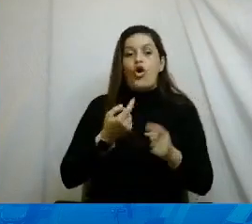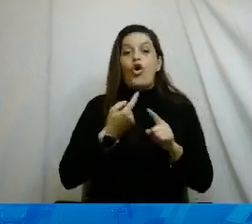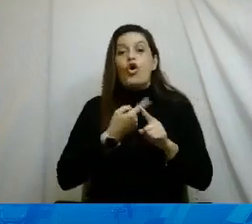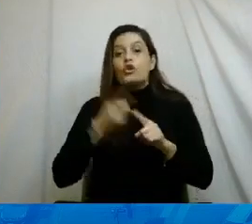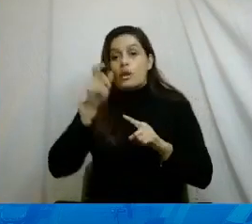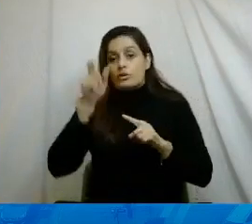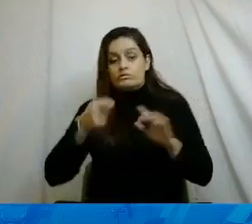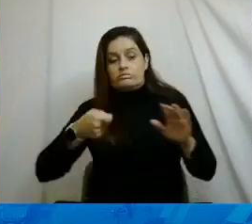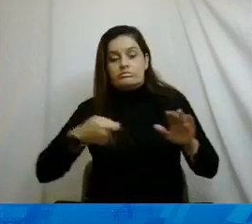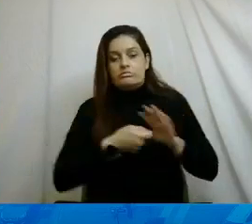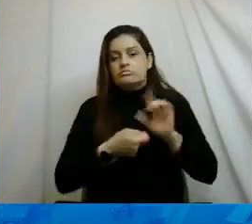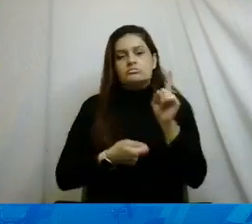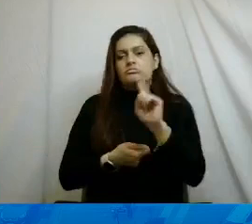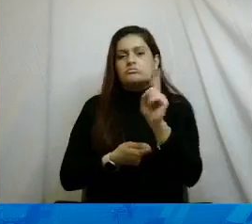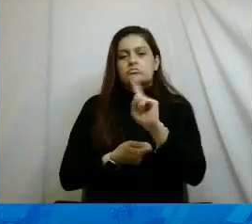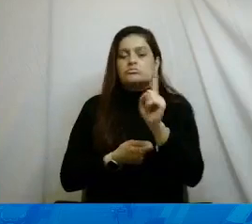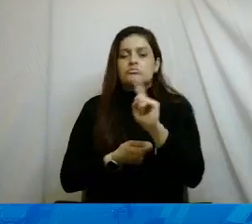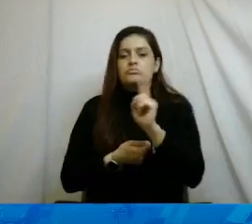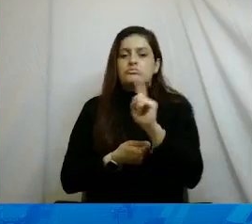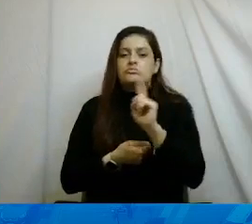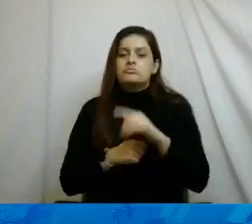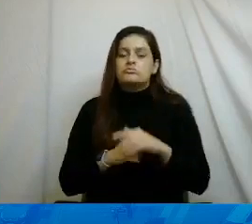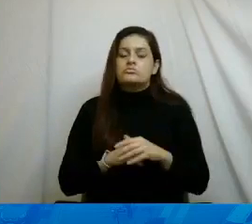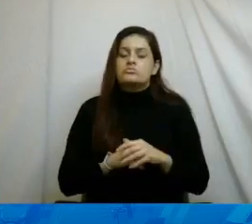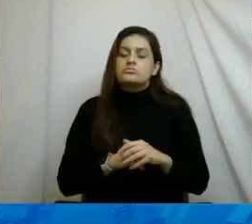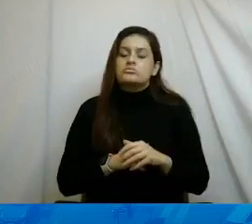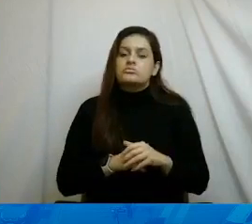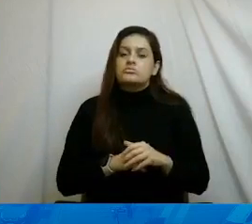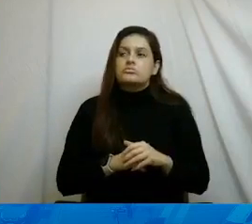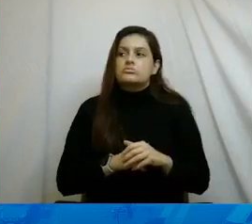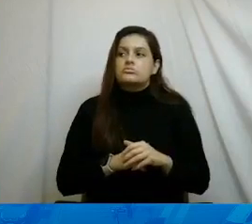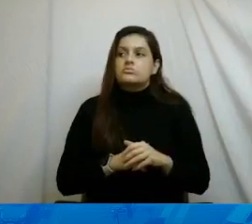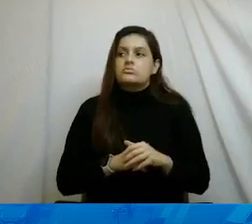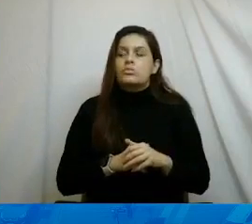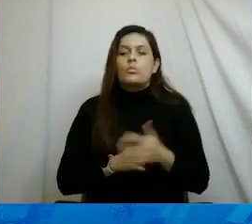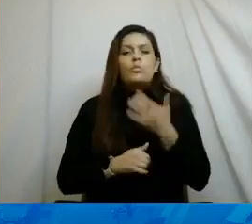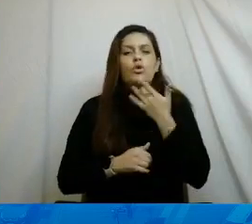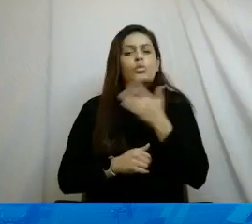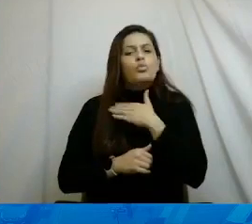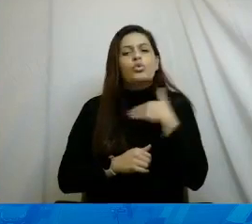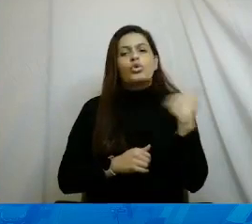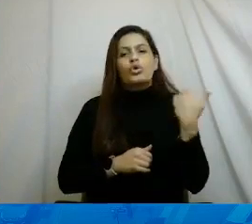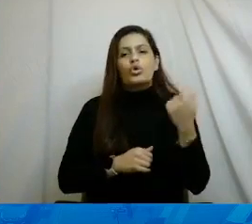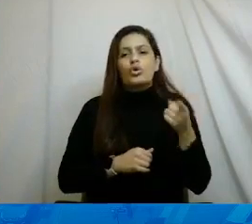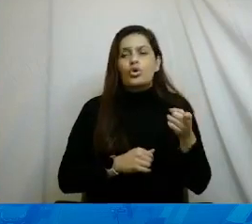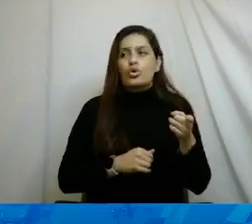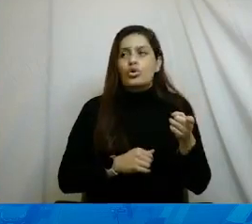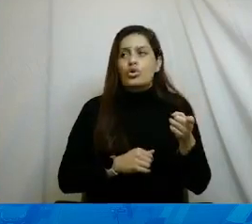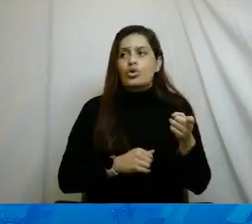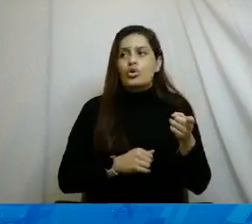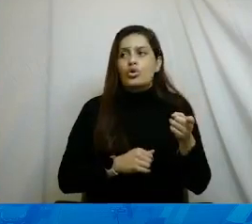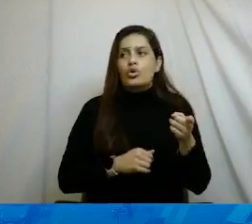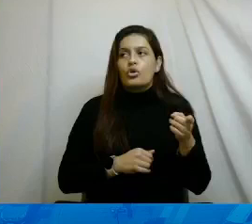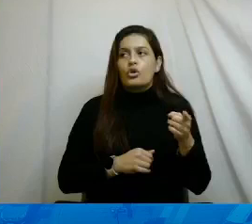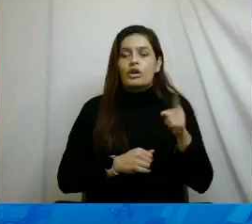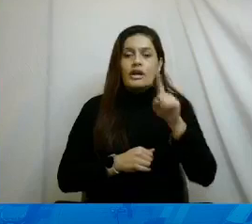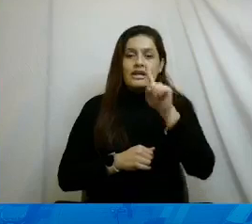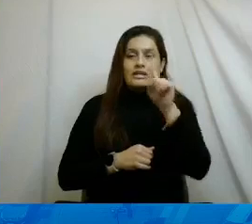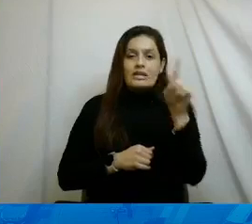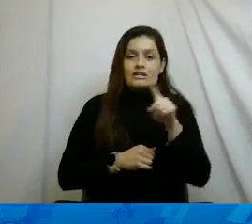participación de terceras personas y la causa precisa de la muerte la entrega el servicio médico